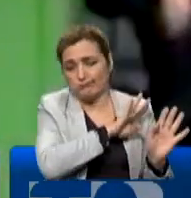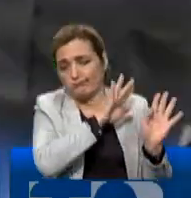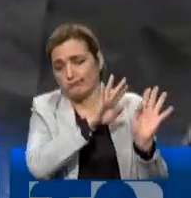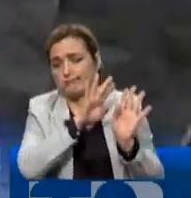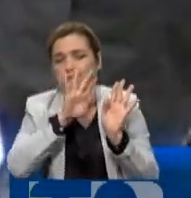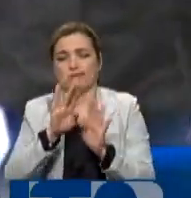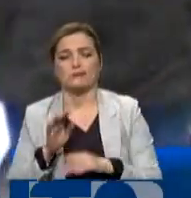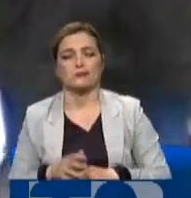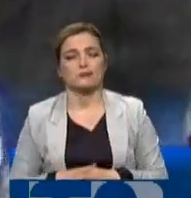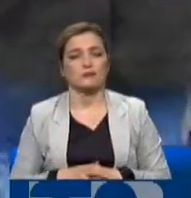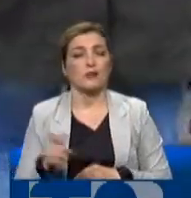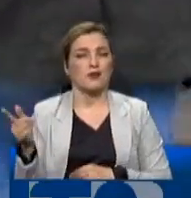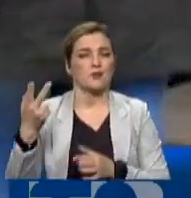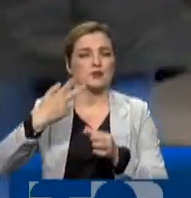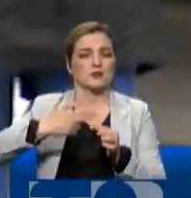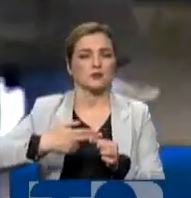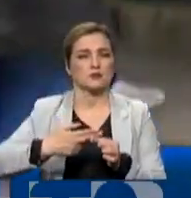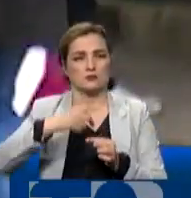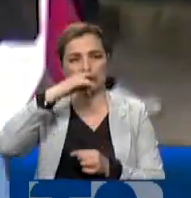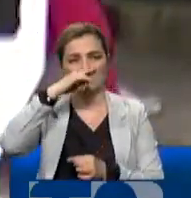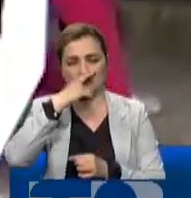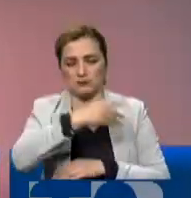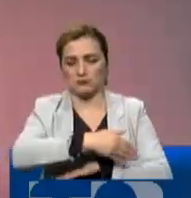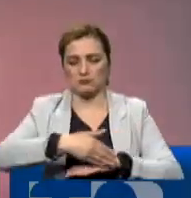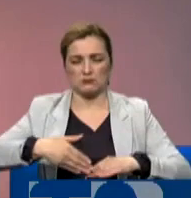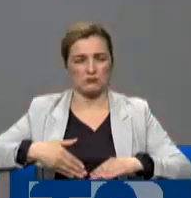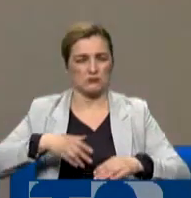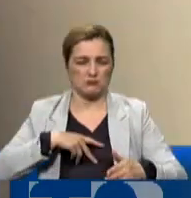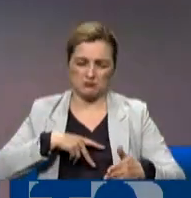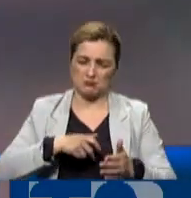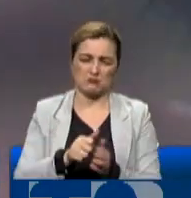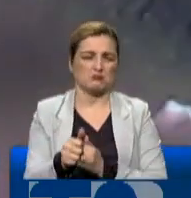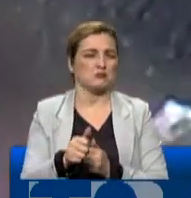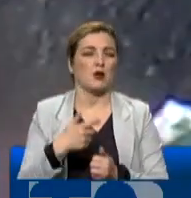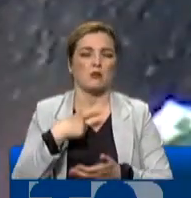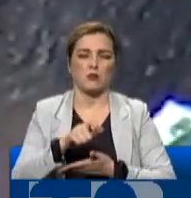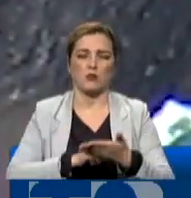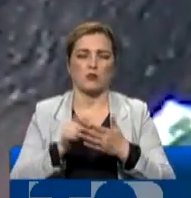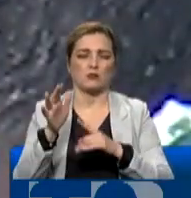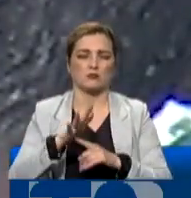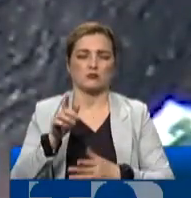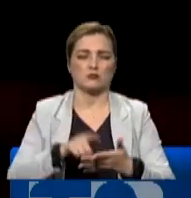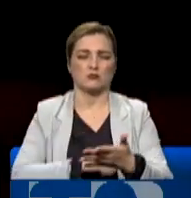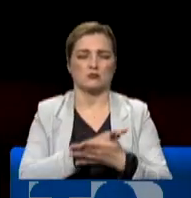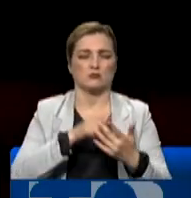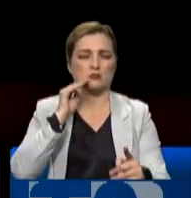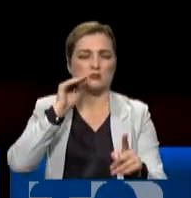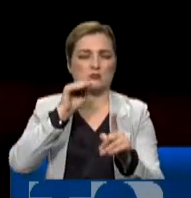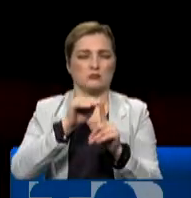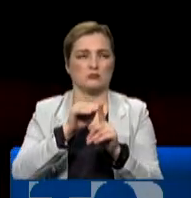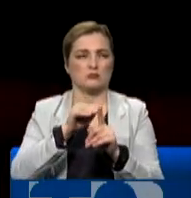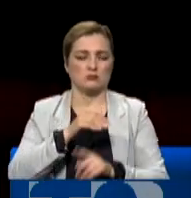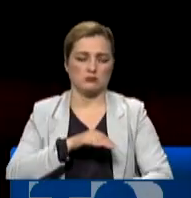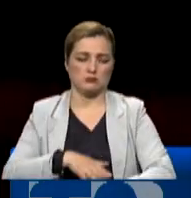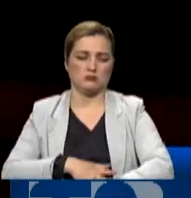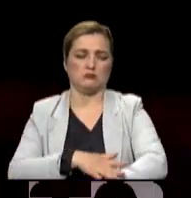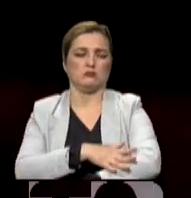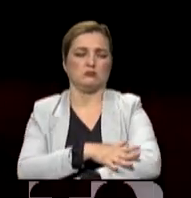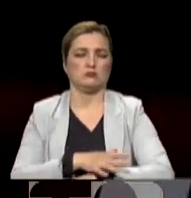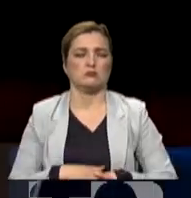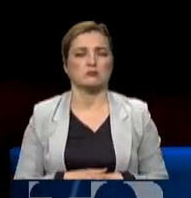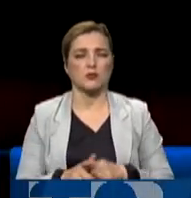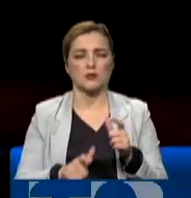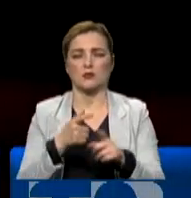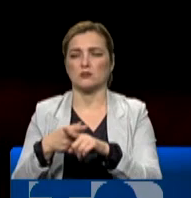campaña Niños Sin Fronteras, que buscan combatir la xenofobia en el Ecuador con un conmovedor mensaje. Apreciar a los demás por